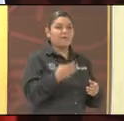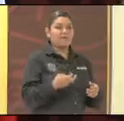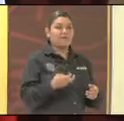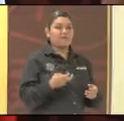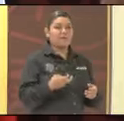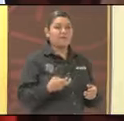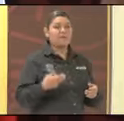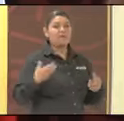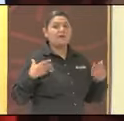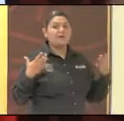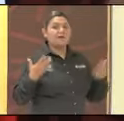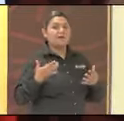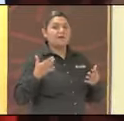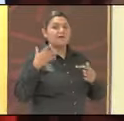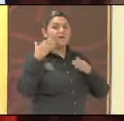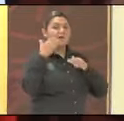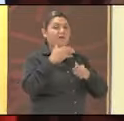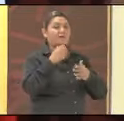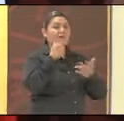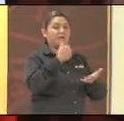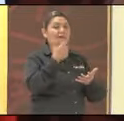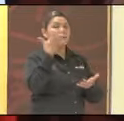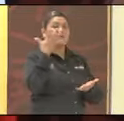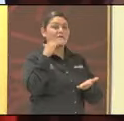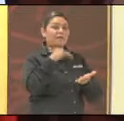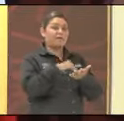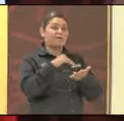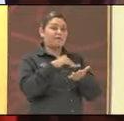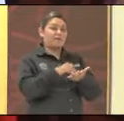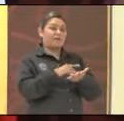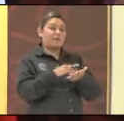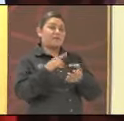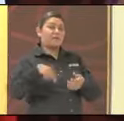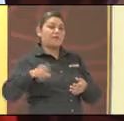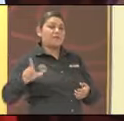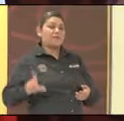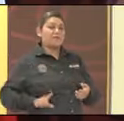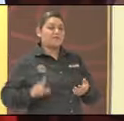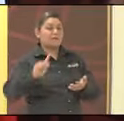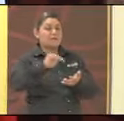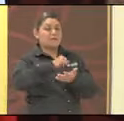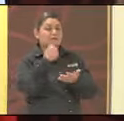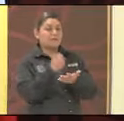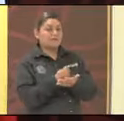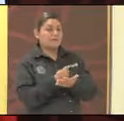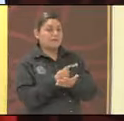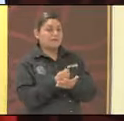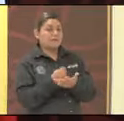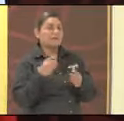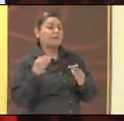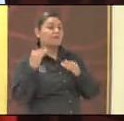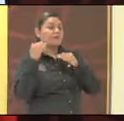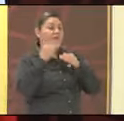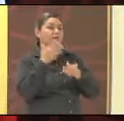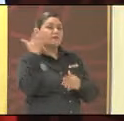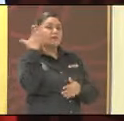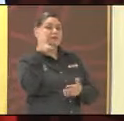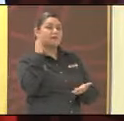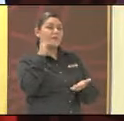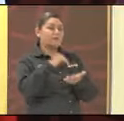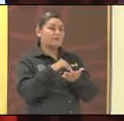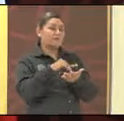se acumula una bolsa de 5 millones más por parte del gobierno del estado y sumamos 10 millones de